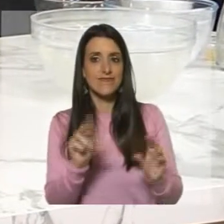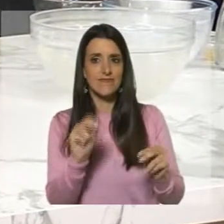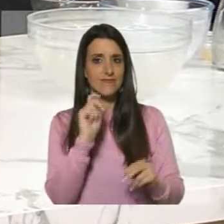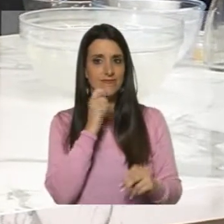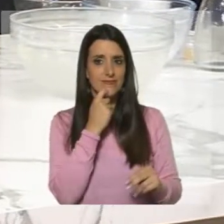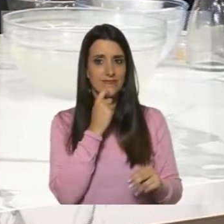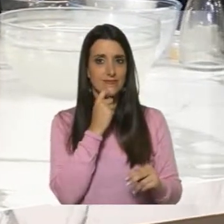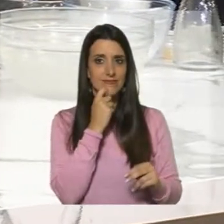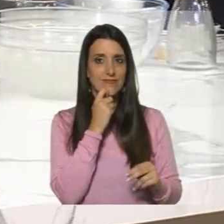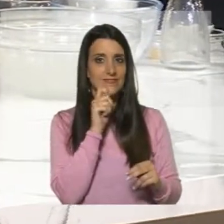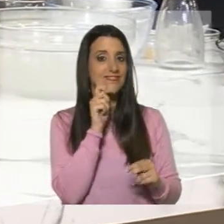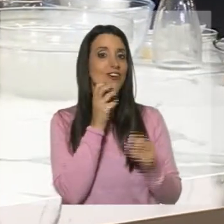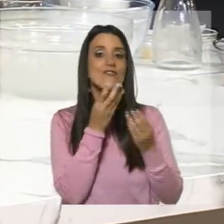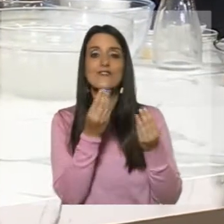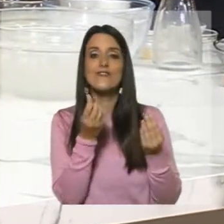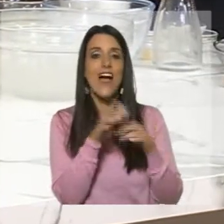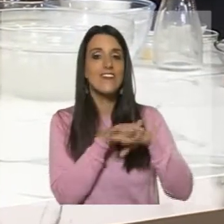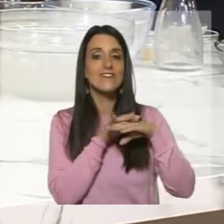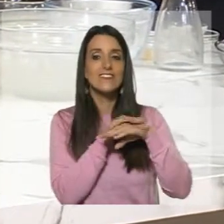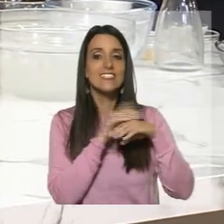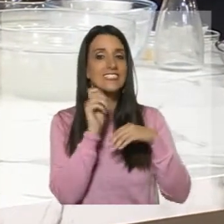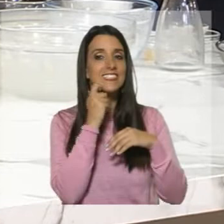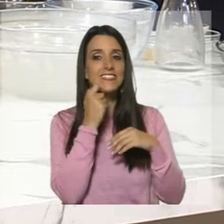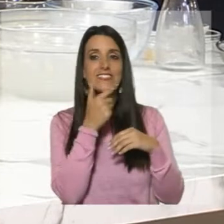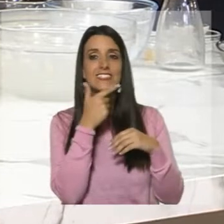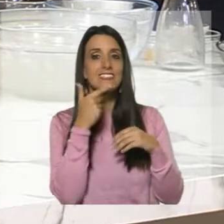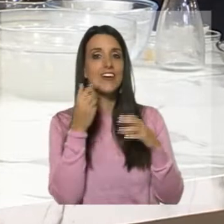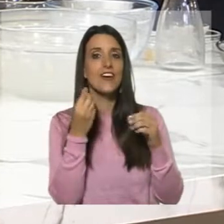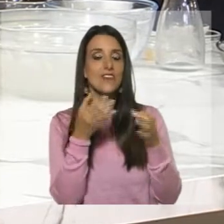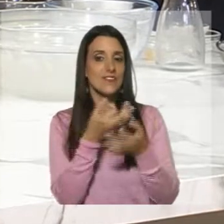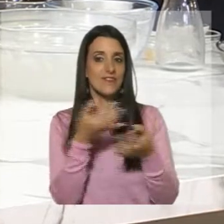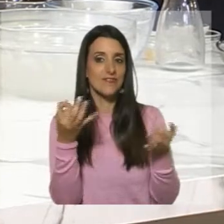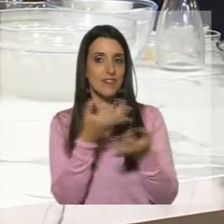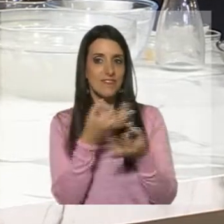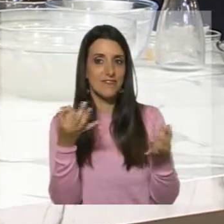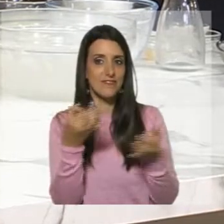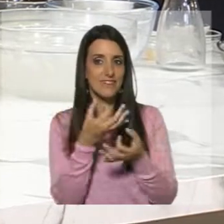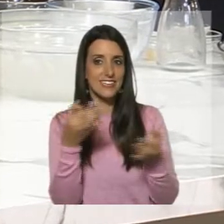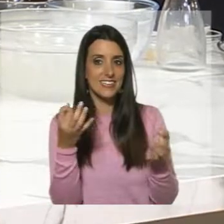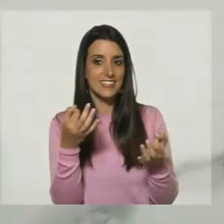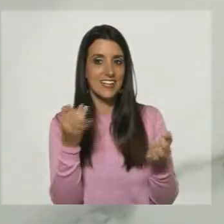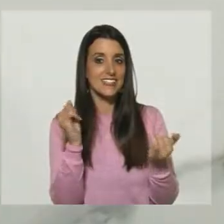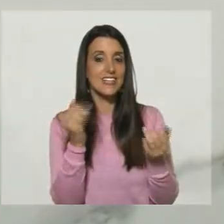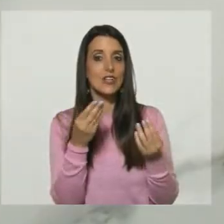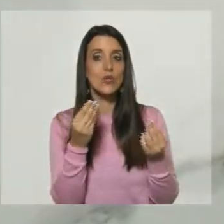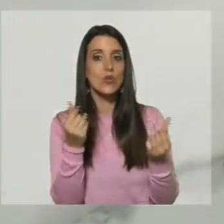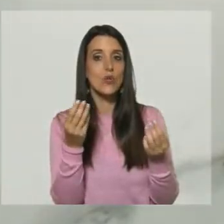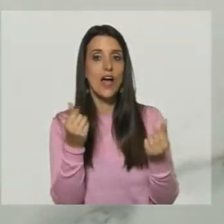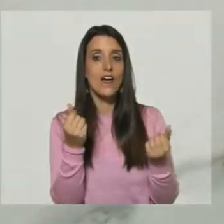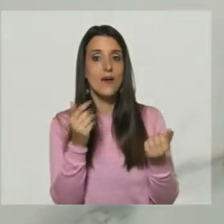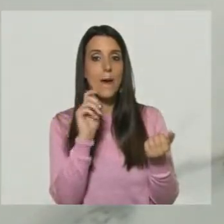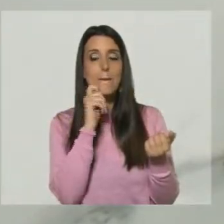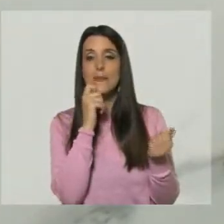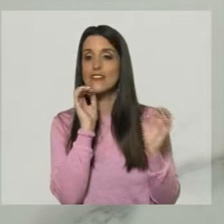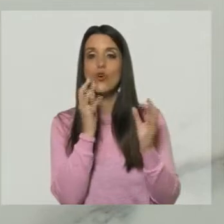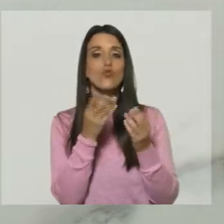chiquilines. No. Es divina, es como toda perfecta. Como un bebé parece, ¿no? Claro, mira lo que es. Bien,